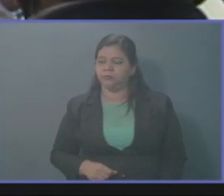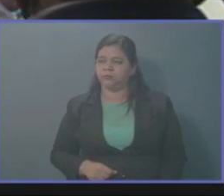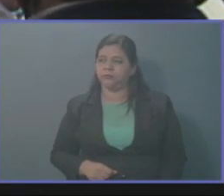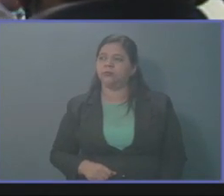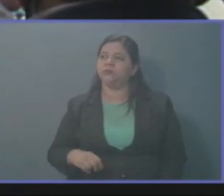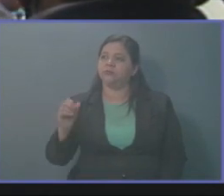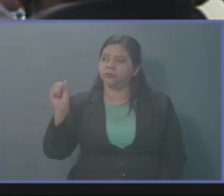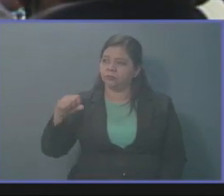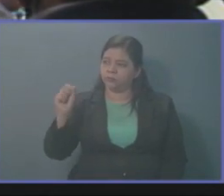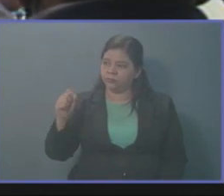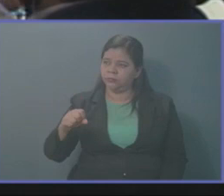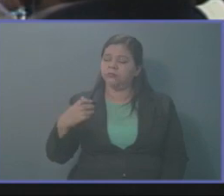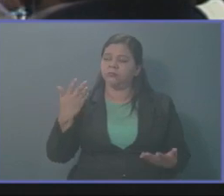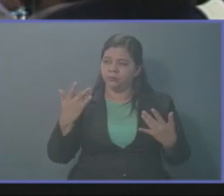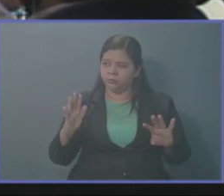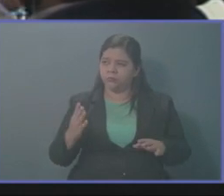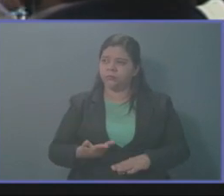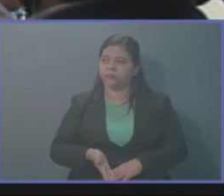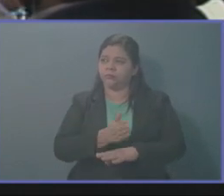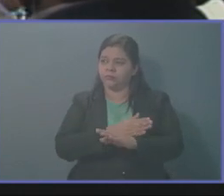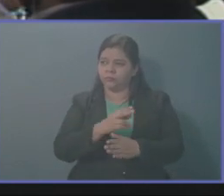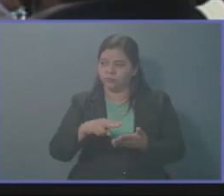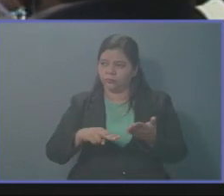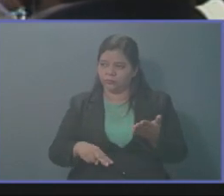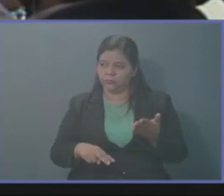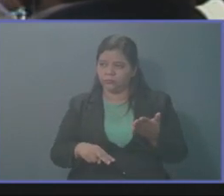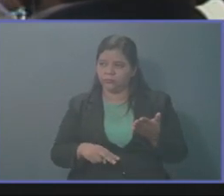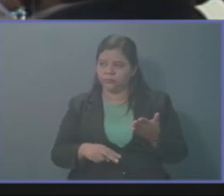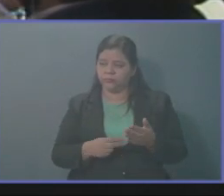Sí, la que leyó.